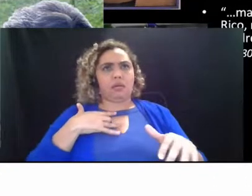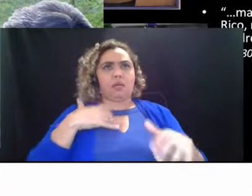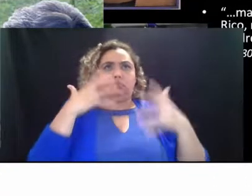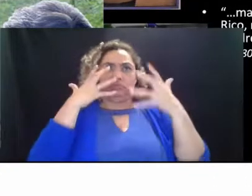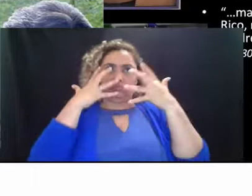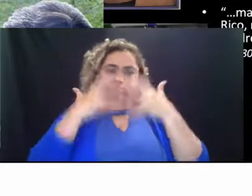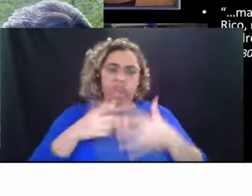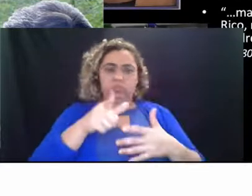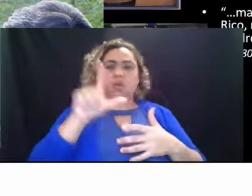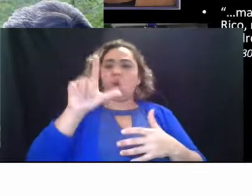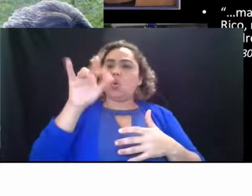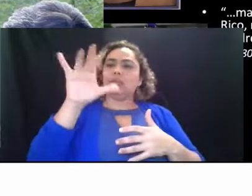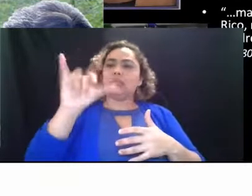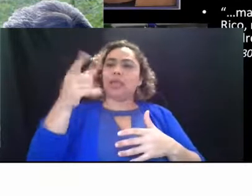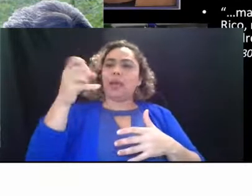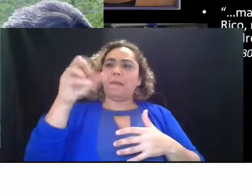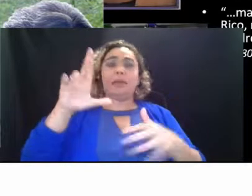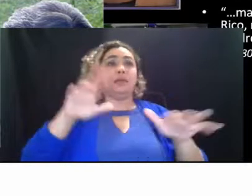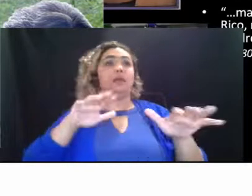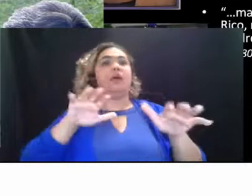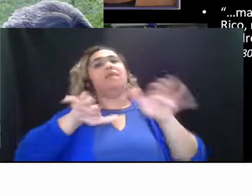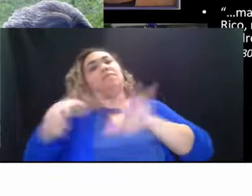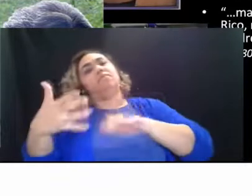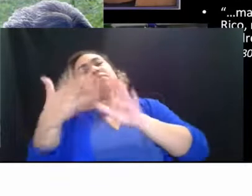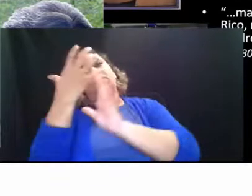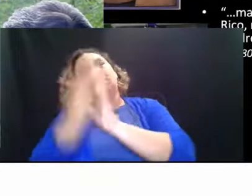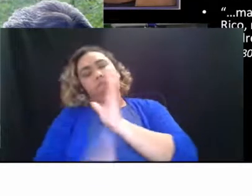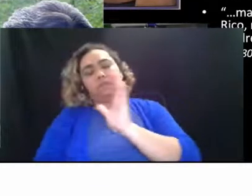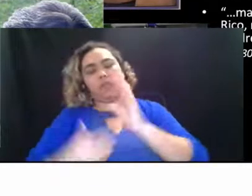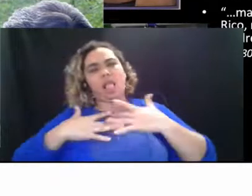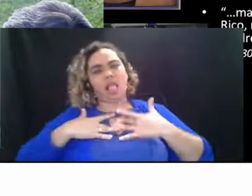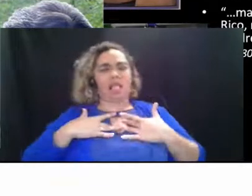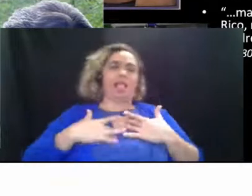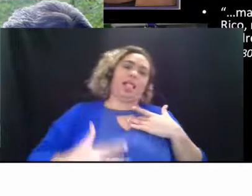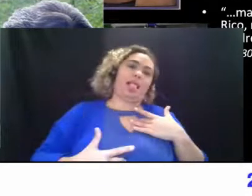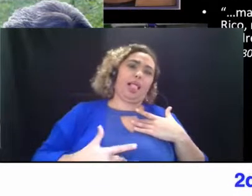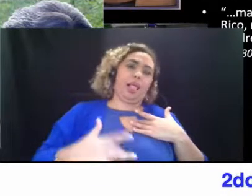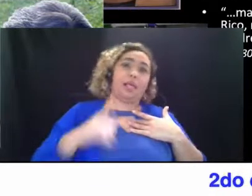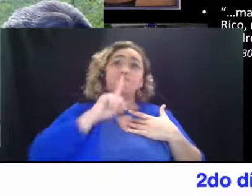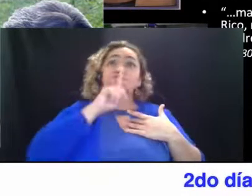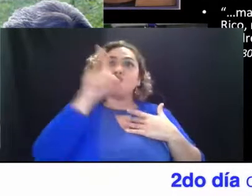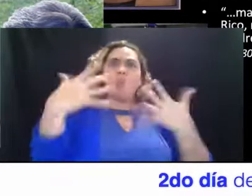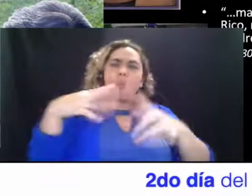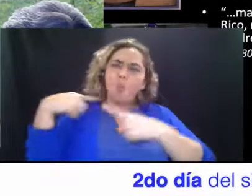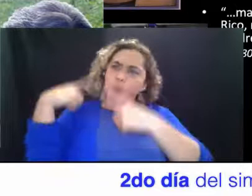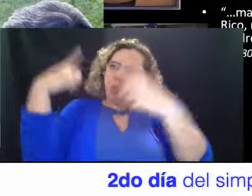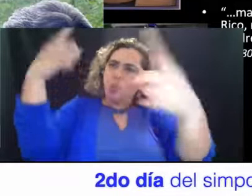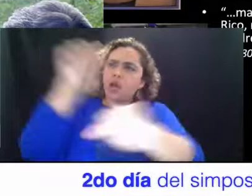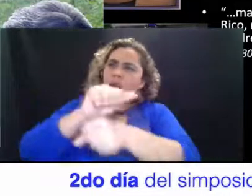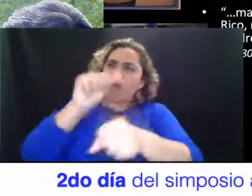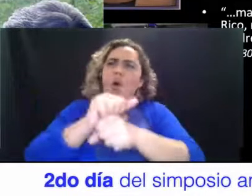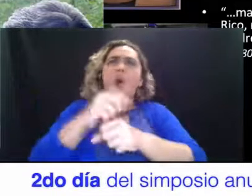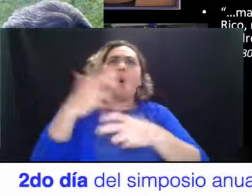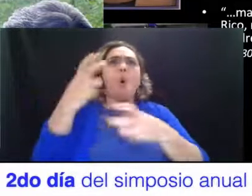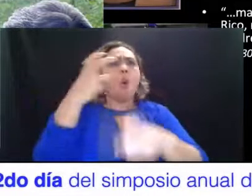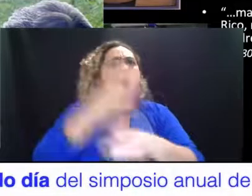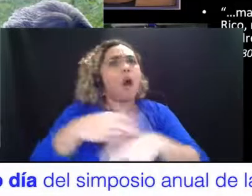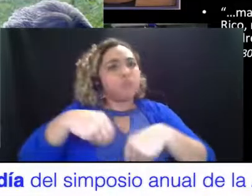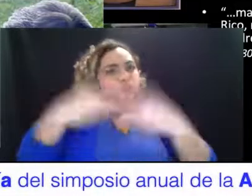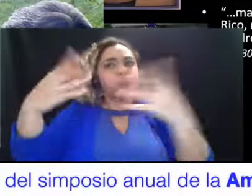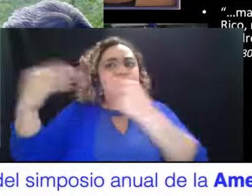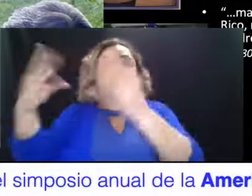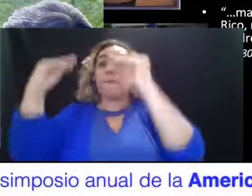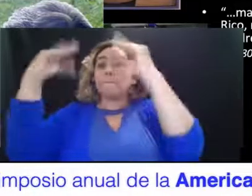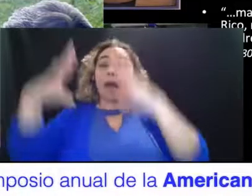de la profesora Gaspar, dejando y perpetuando un incalculable legado en Puerto Rico, tanto para maestros como